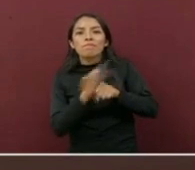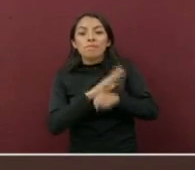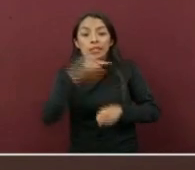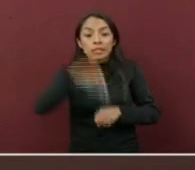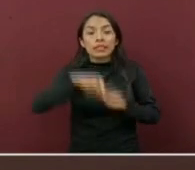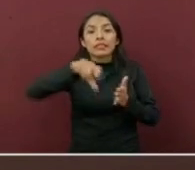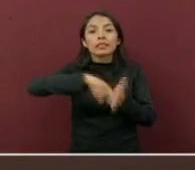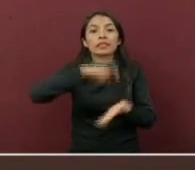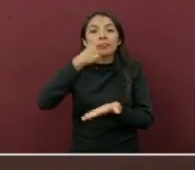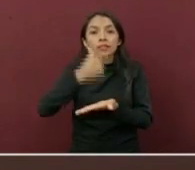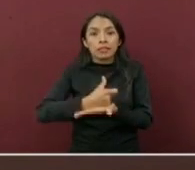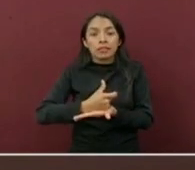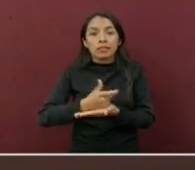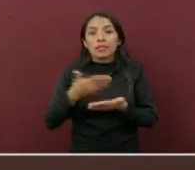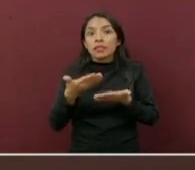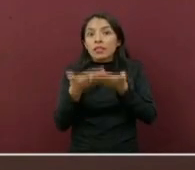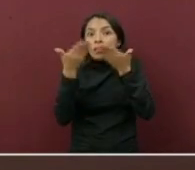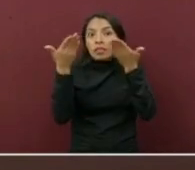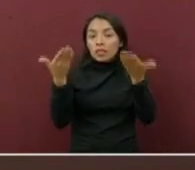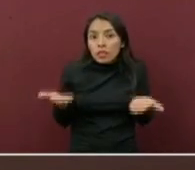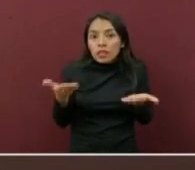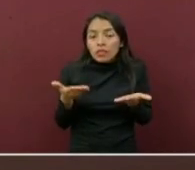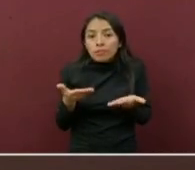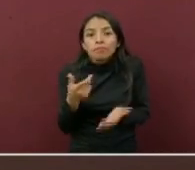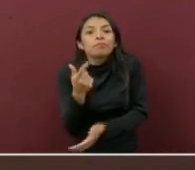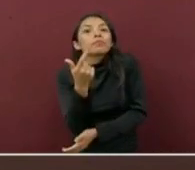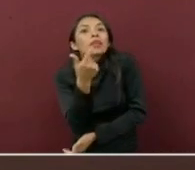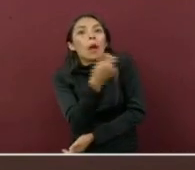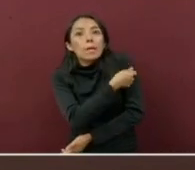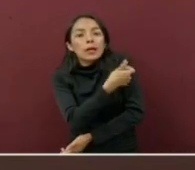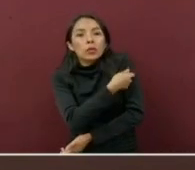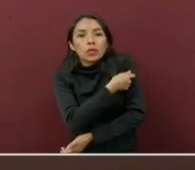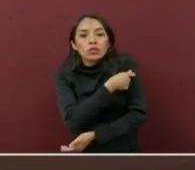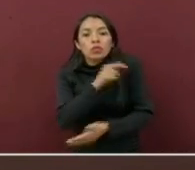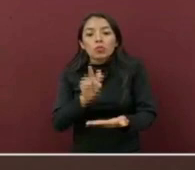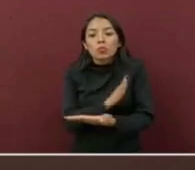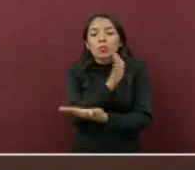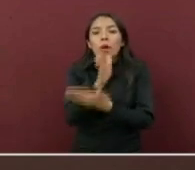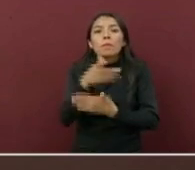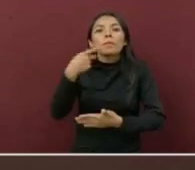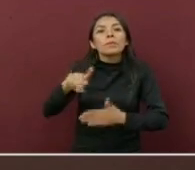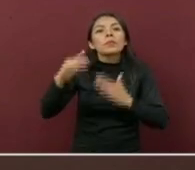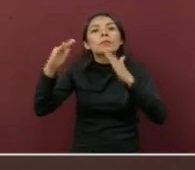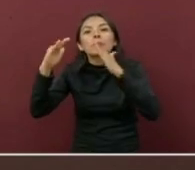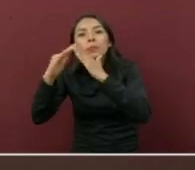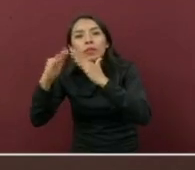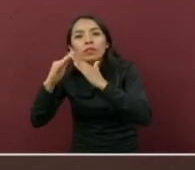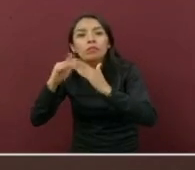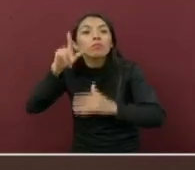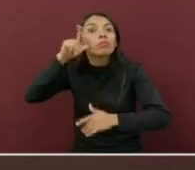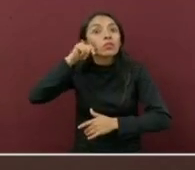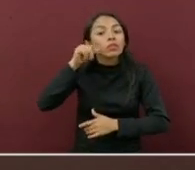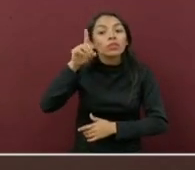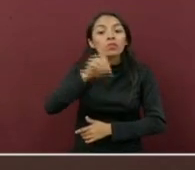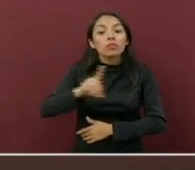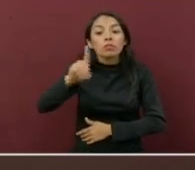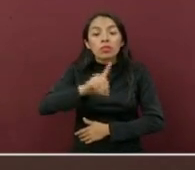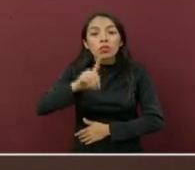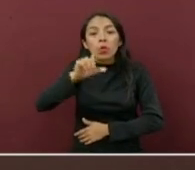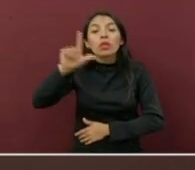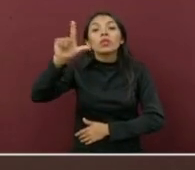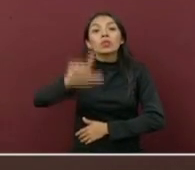en xalapa ahora con la vacunación a domicilio y mañana domingo y el lunes